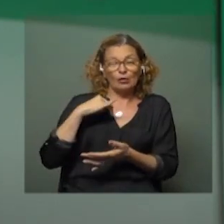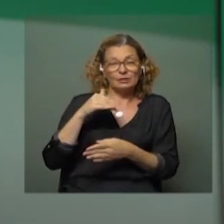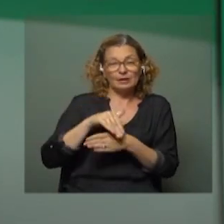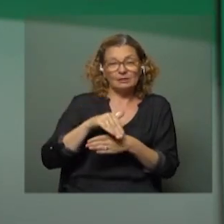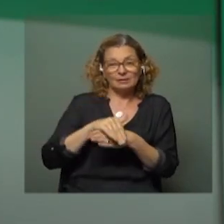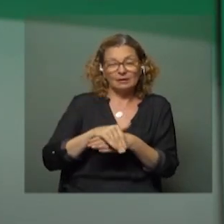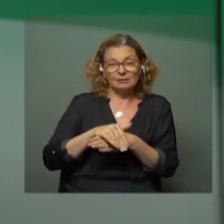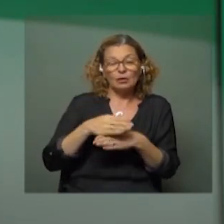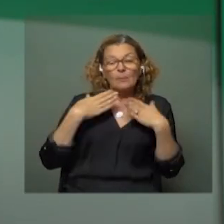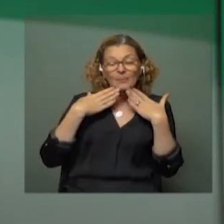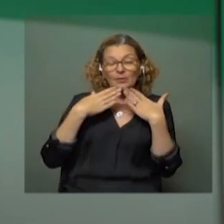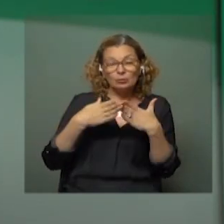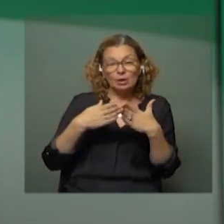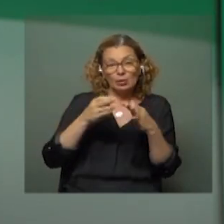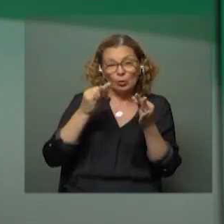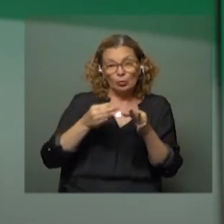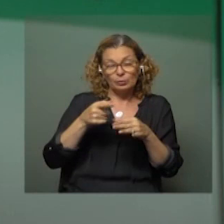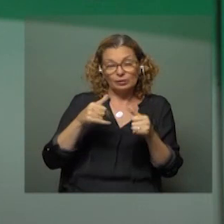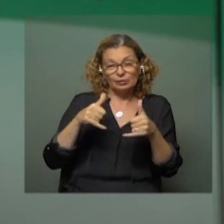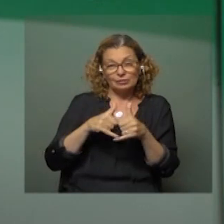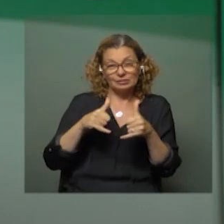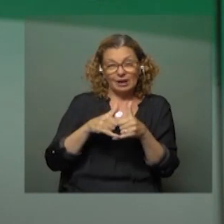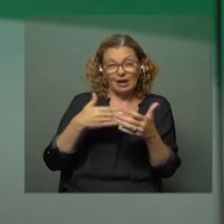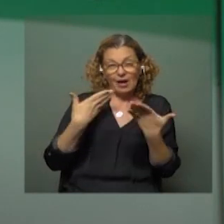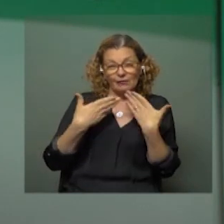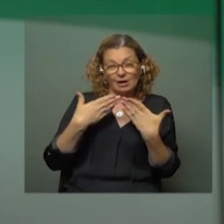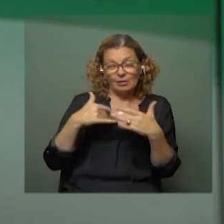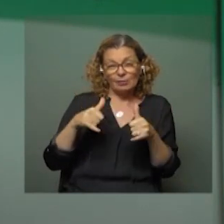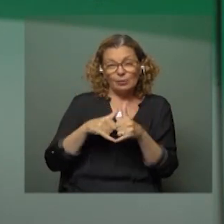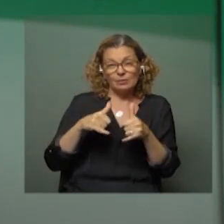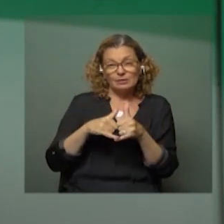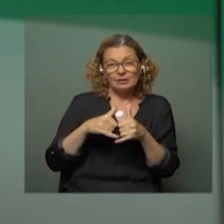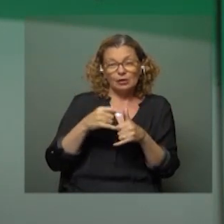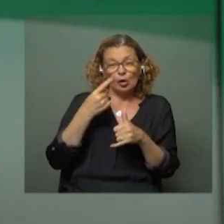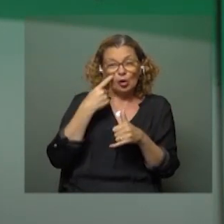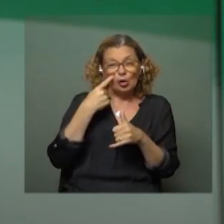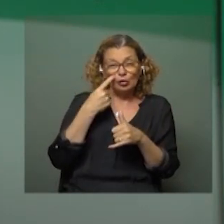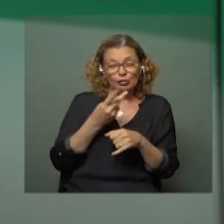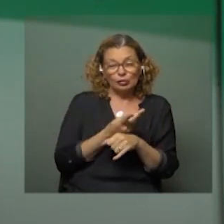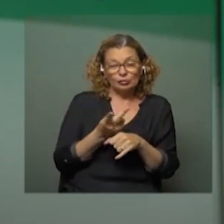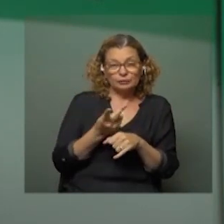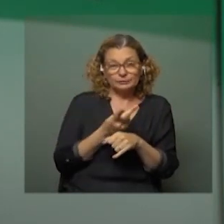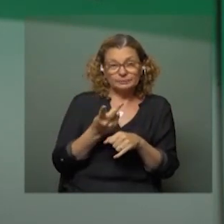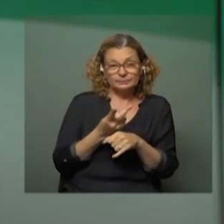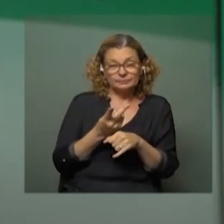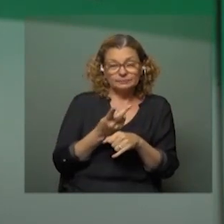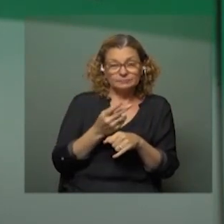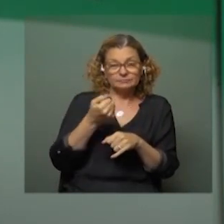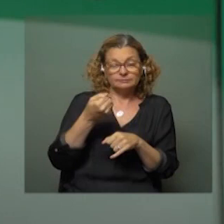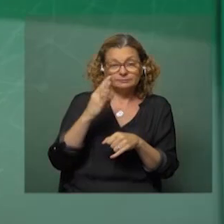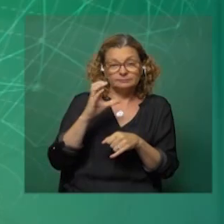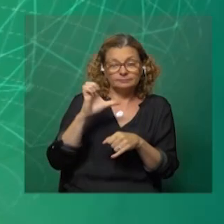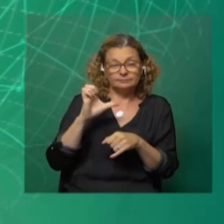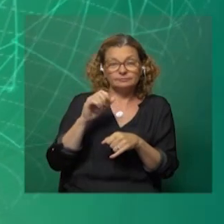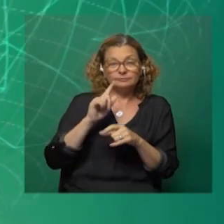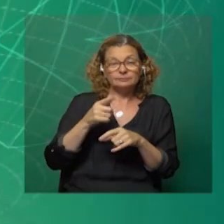tarde y fue consultado justamente por estos chats estas conversaciones por WhatsApp que trascendieron entre la vicecanciller Carolina h y